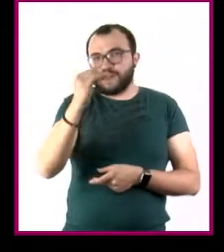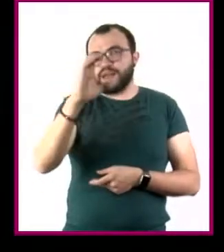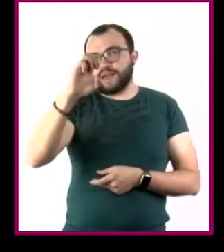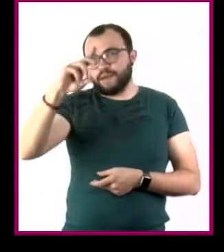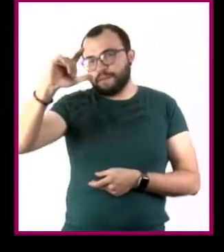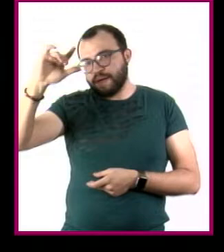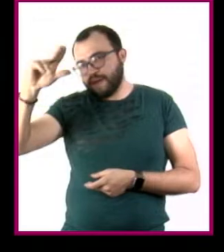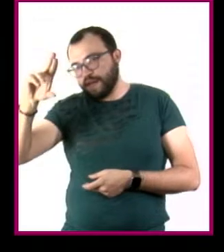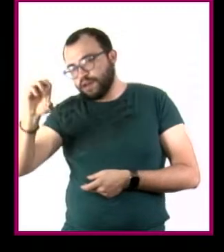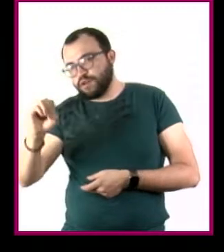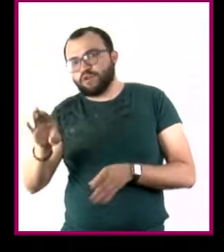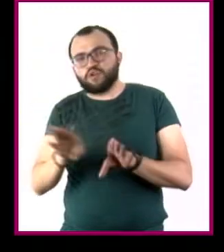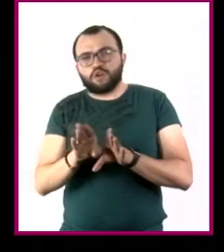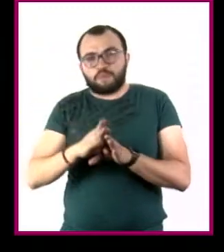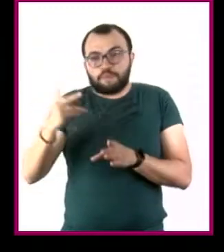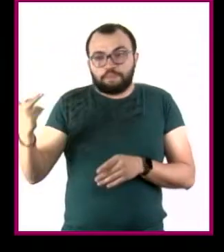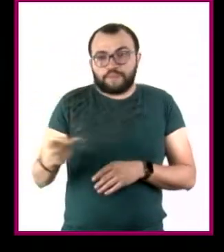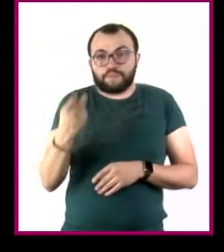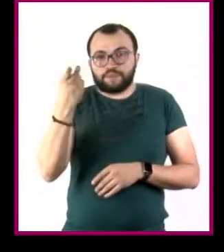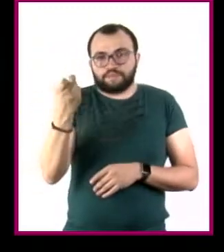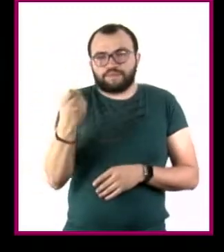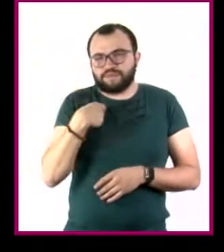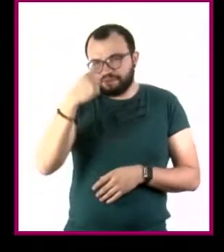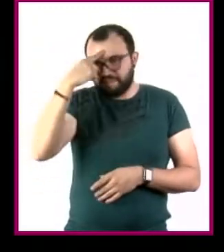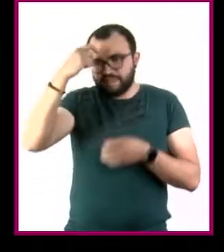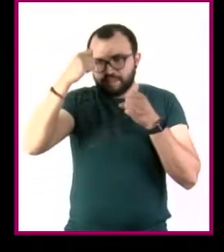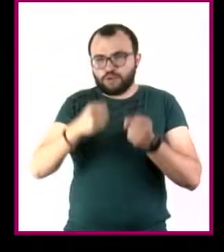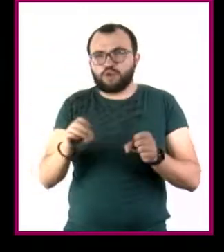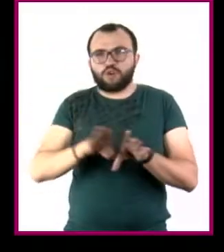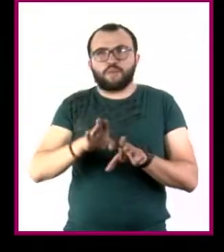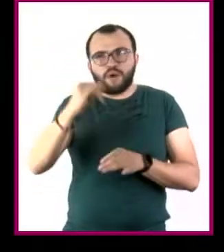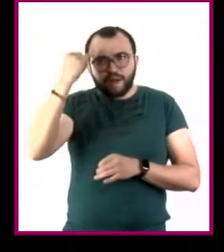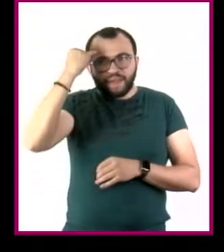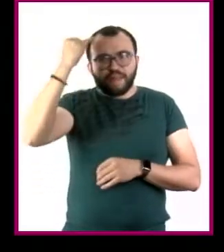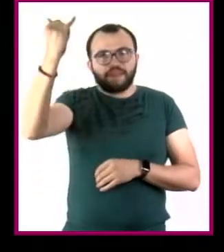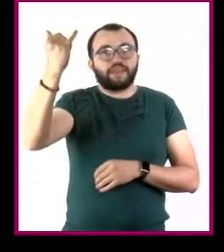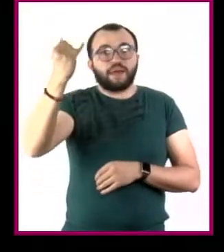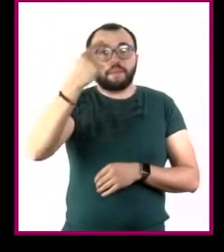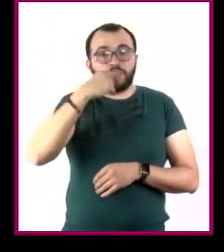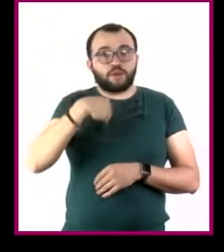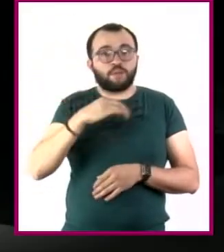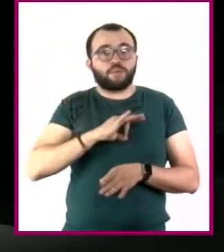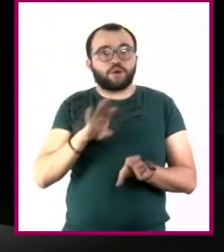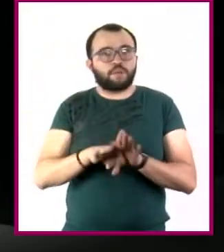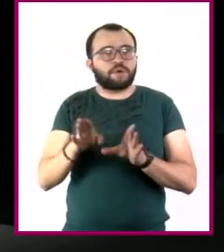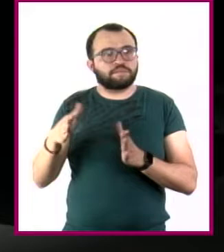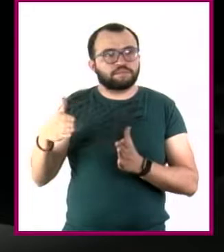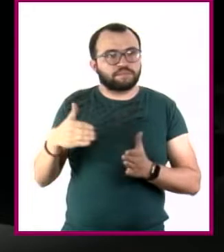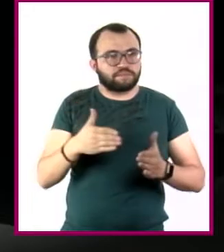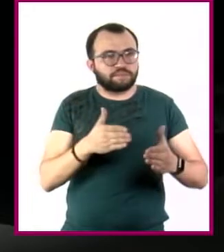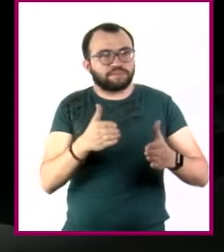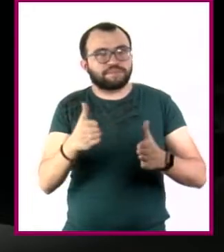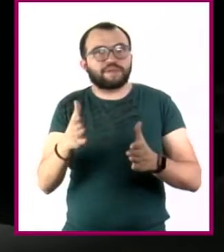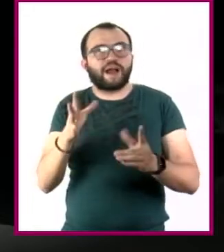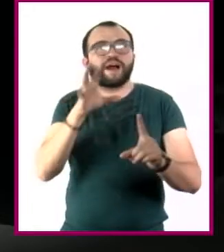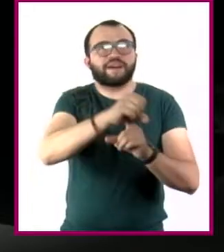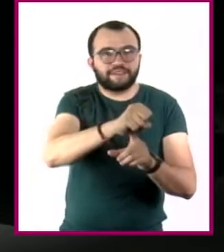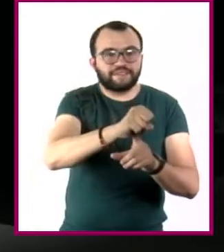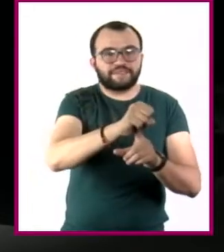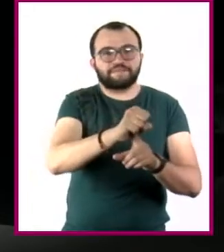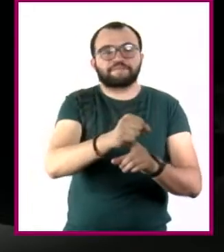esta pregunta. Seguramente nos darán algunas ideas para orientar nuestro pensamiento. Te doy